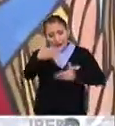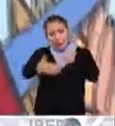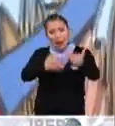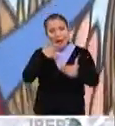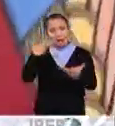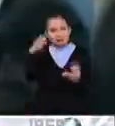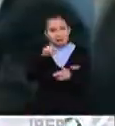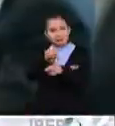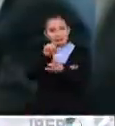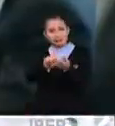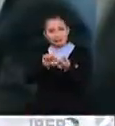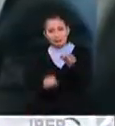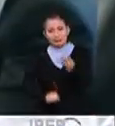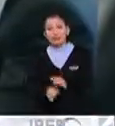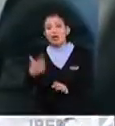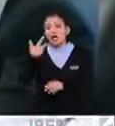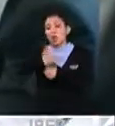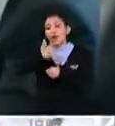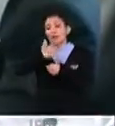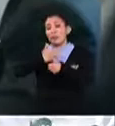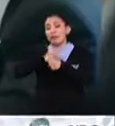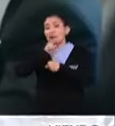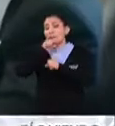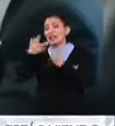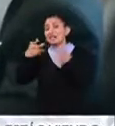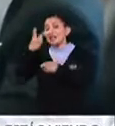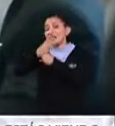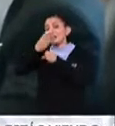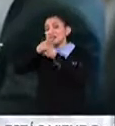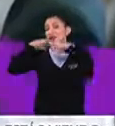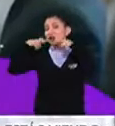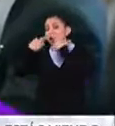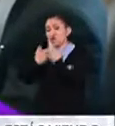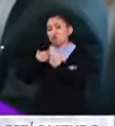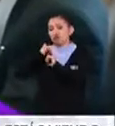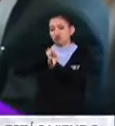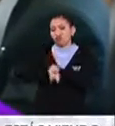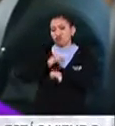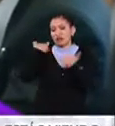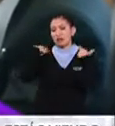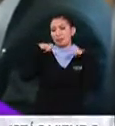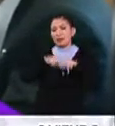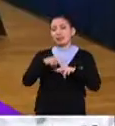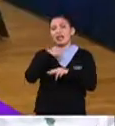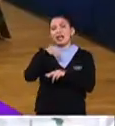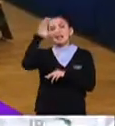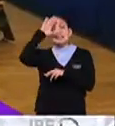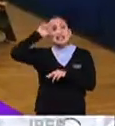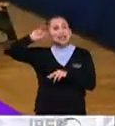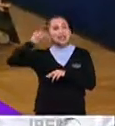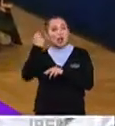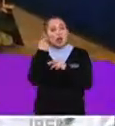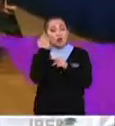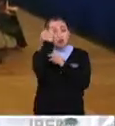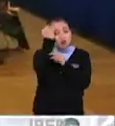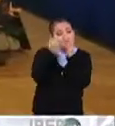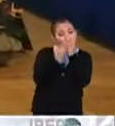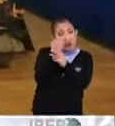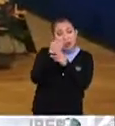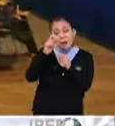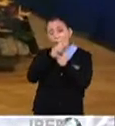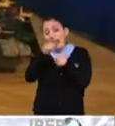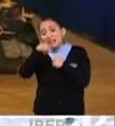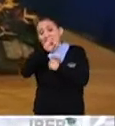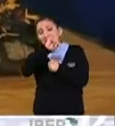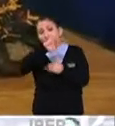para lograrlos. En Guatemala se llevó a cabo la tercera reunión de ministros y representantes de ciencia, tecnología e innovación de los